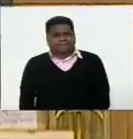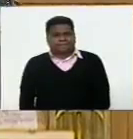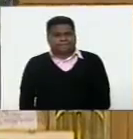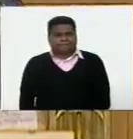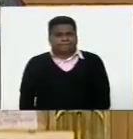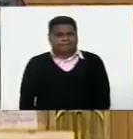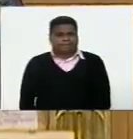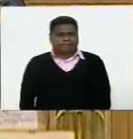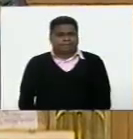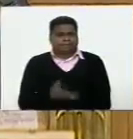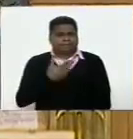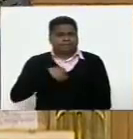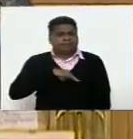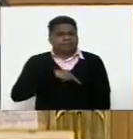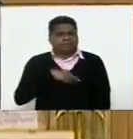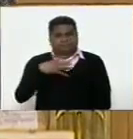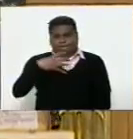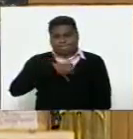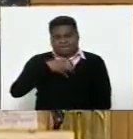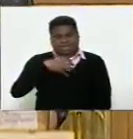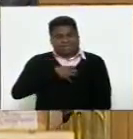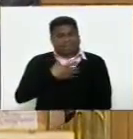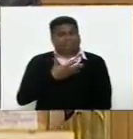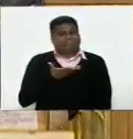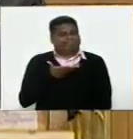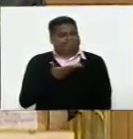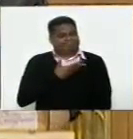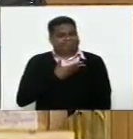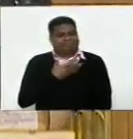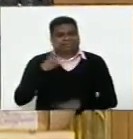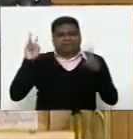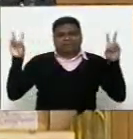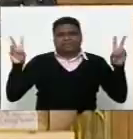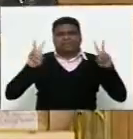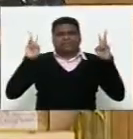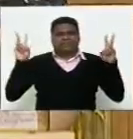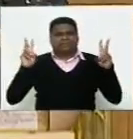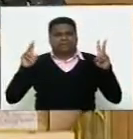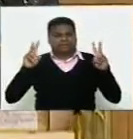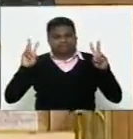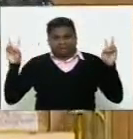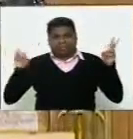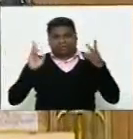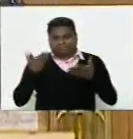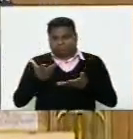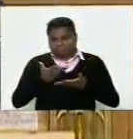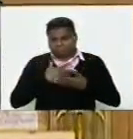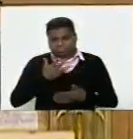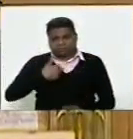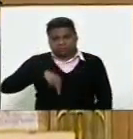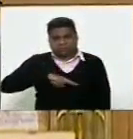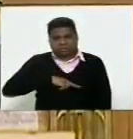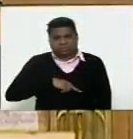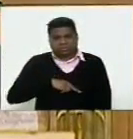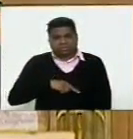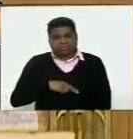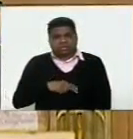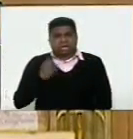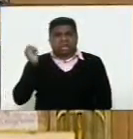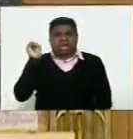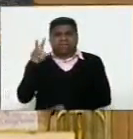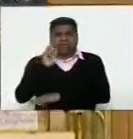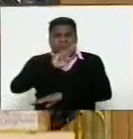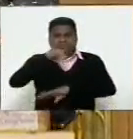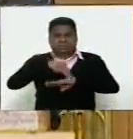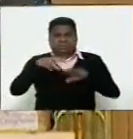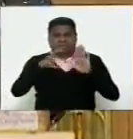Vamos a ser premiadas y premiados con la victoria. La victoria es nuestra. Y esta Asamblea Nacional